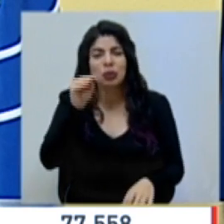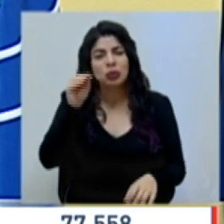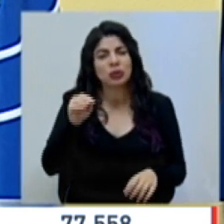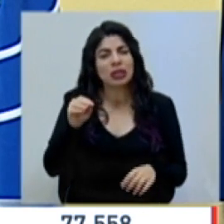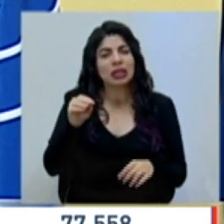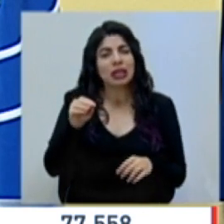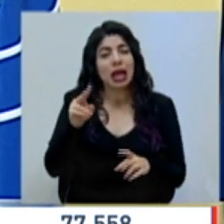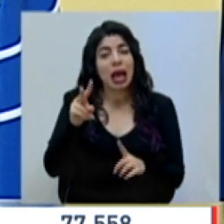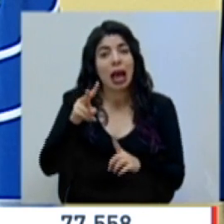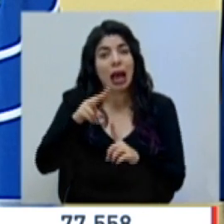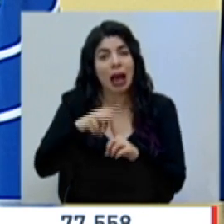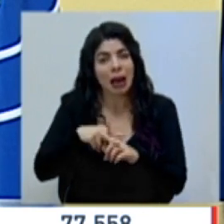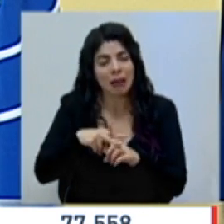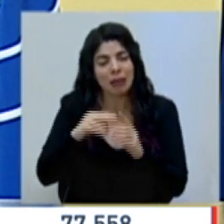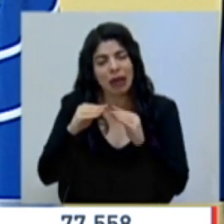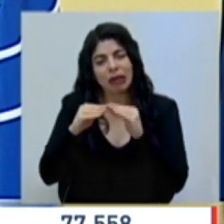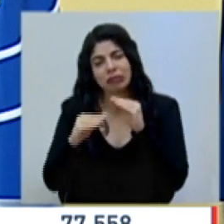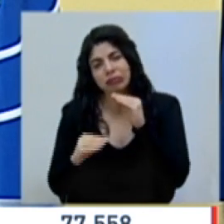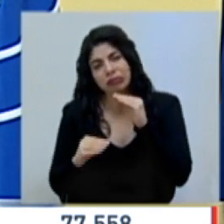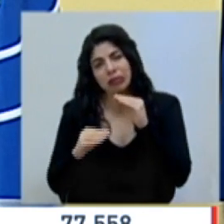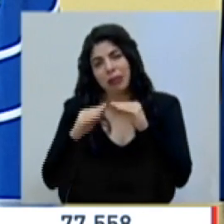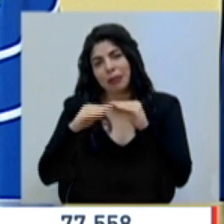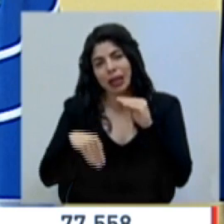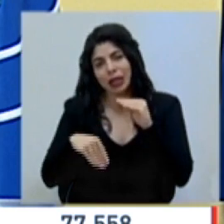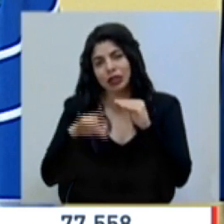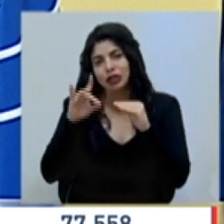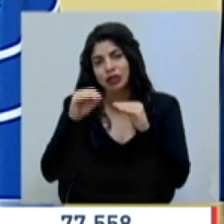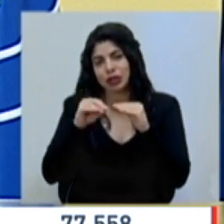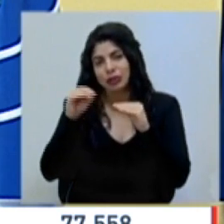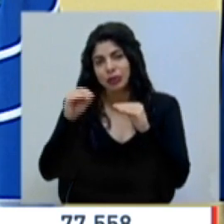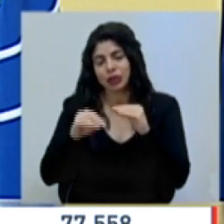del plan inferior al 80%.